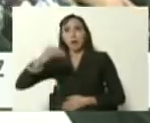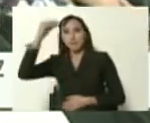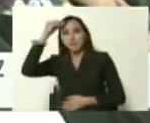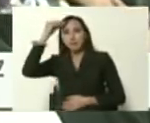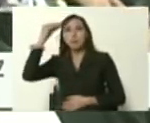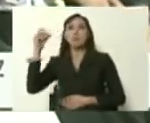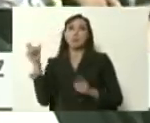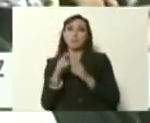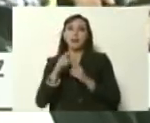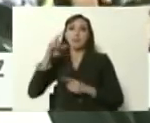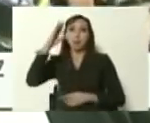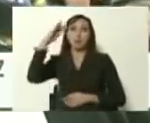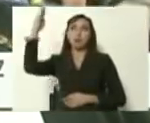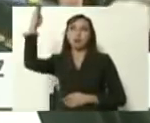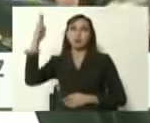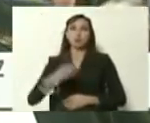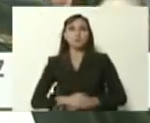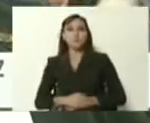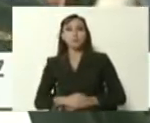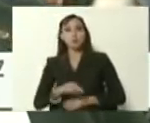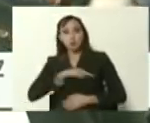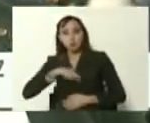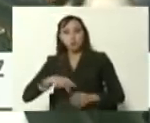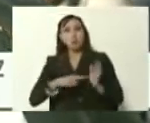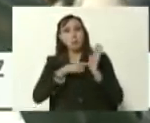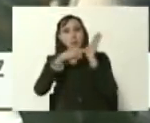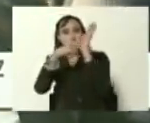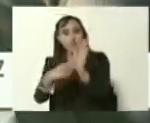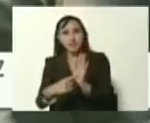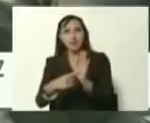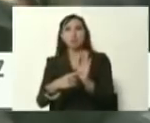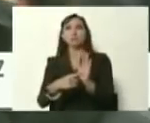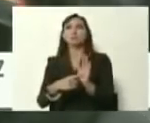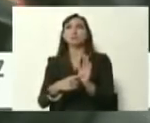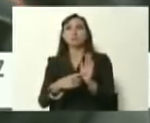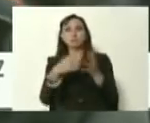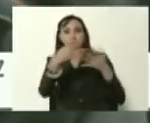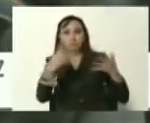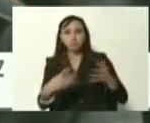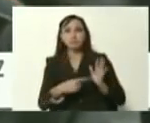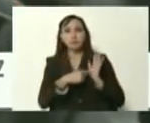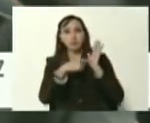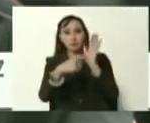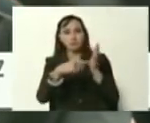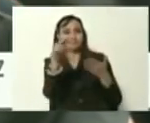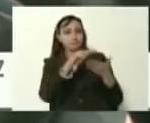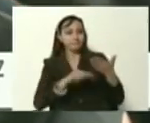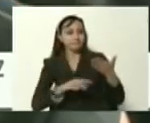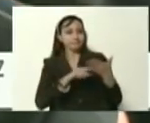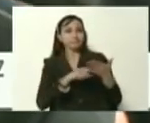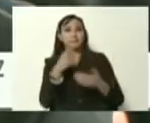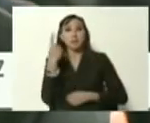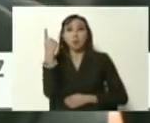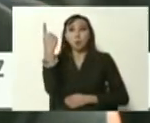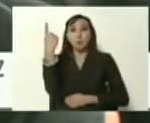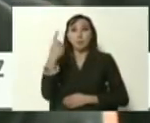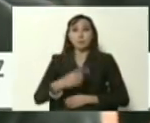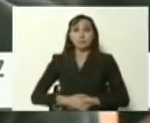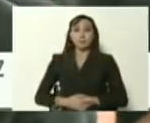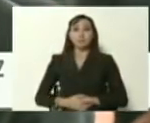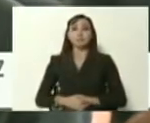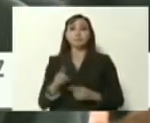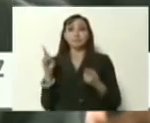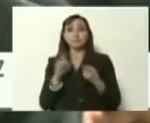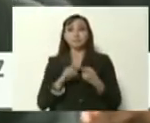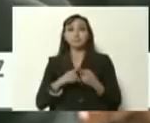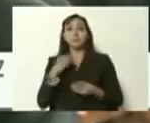del Señor. Y nosotros nos presentamos con este documento, que aquí lo traigo y lo voy a compartir con ustedes. Es lo primero. Uno,